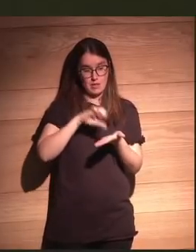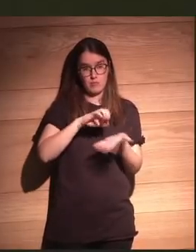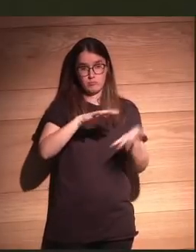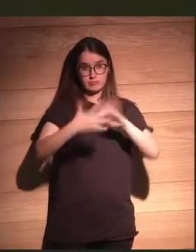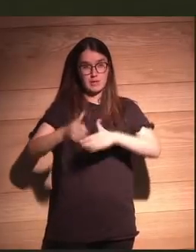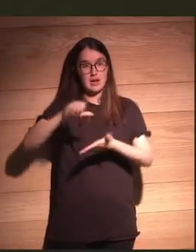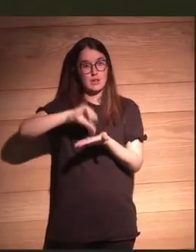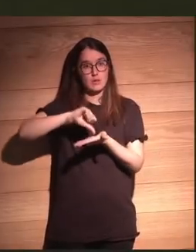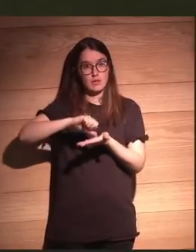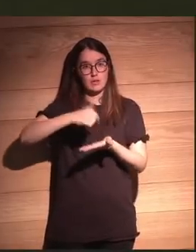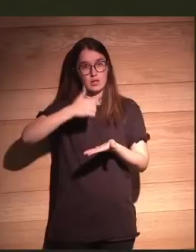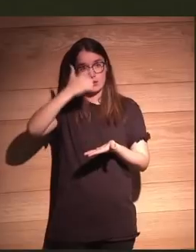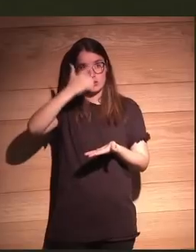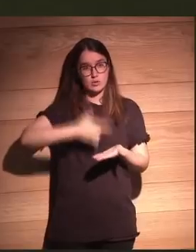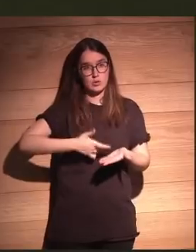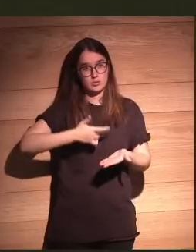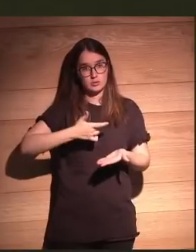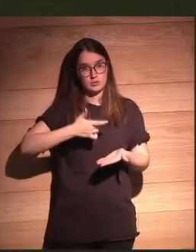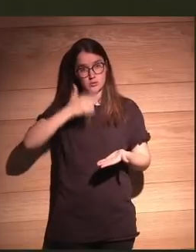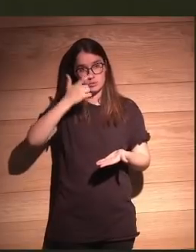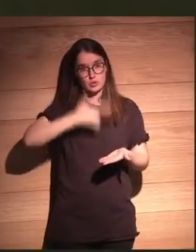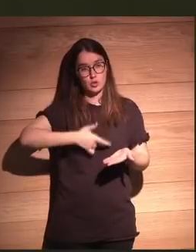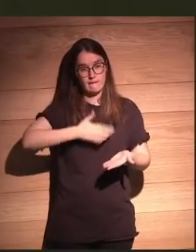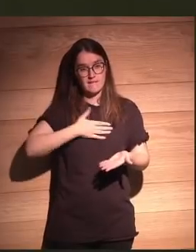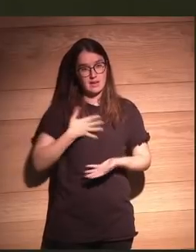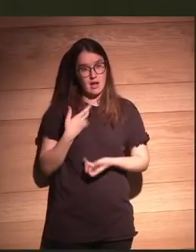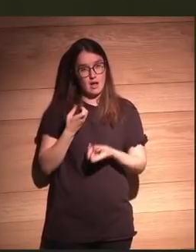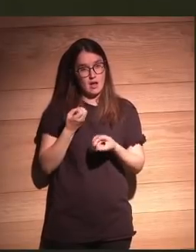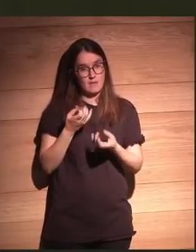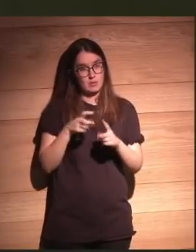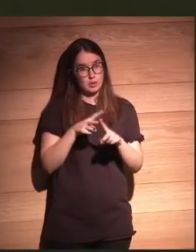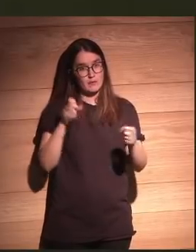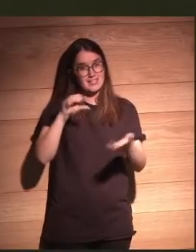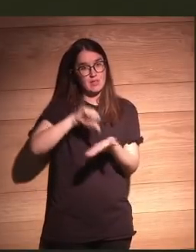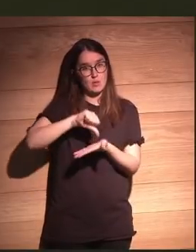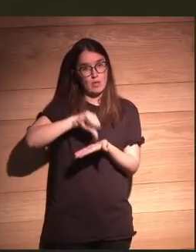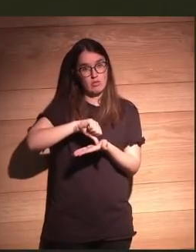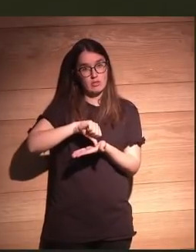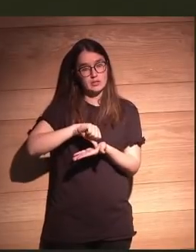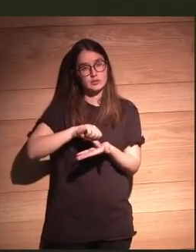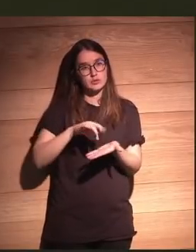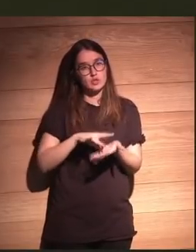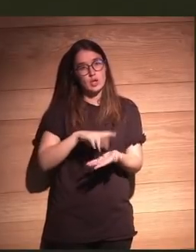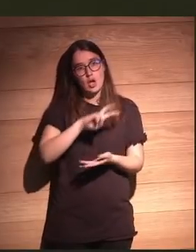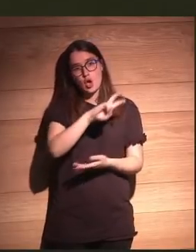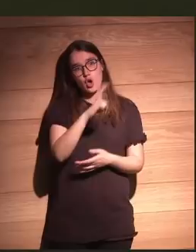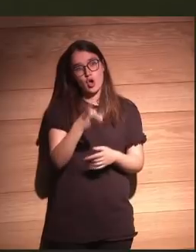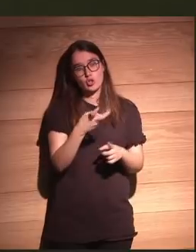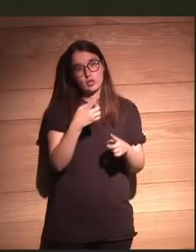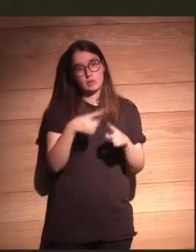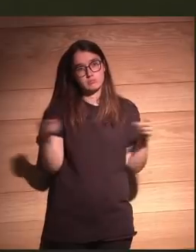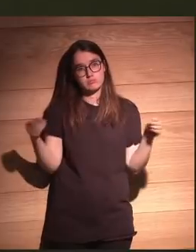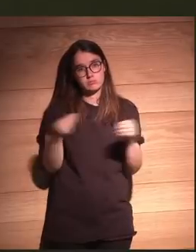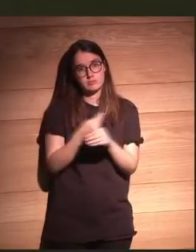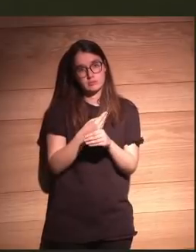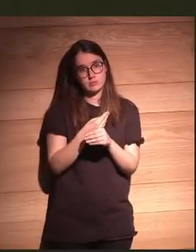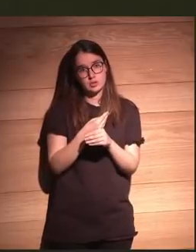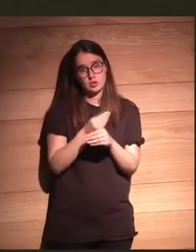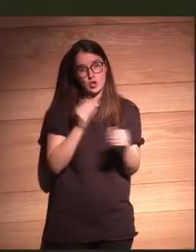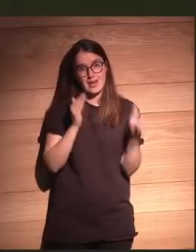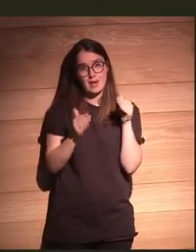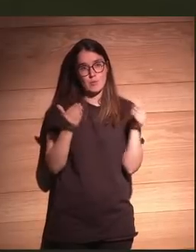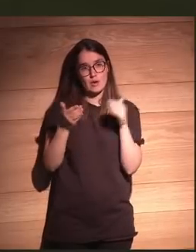donde desde donde me he empeñado en contaros esto, tenemos otro punto divergente con el